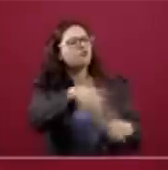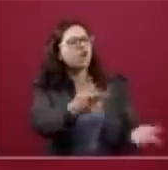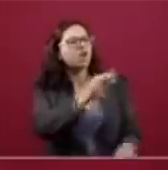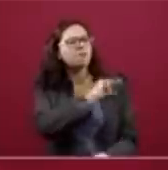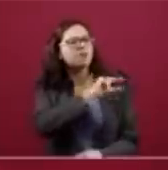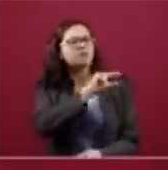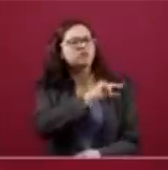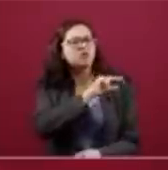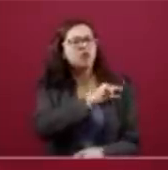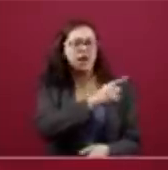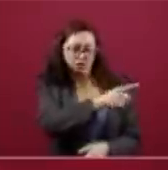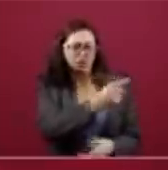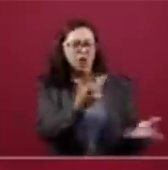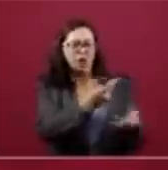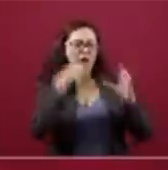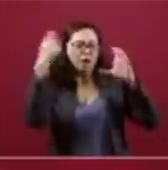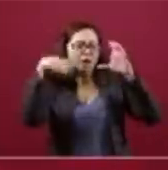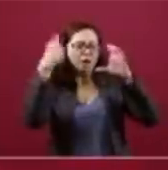del video,